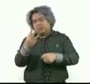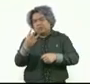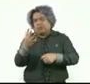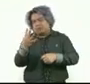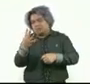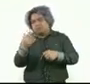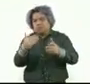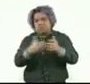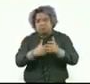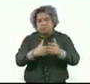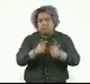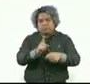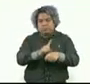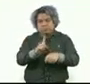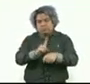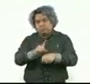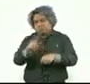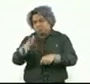menos.